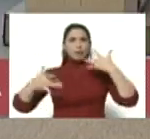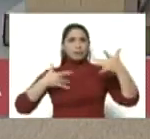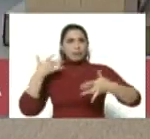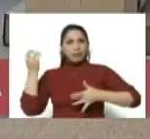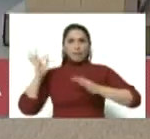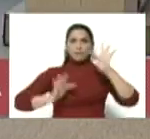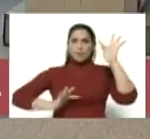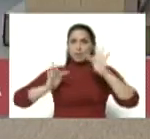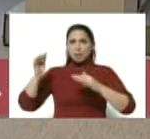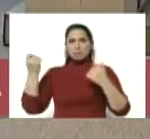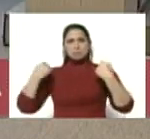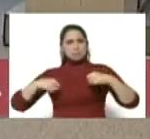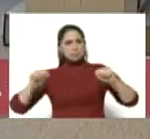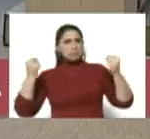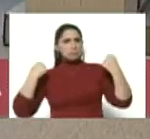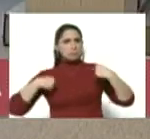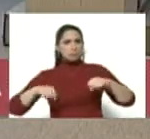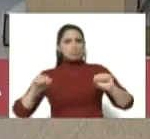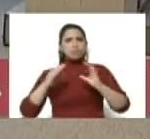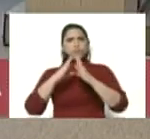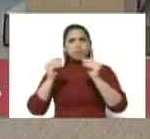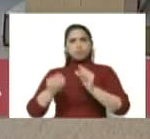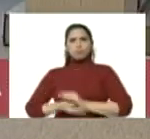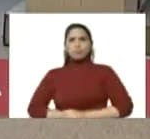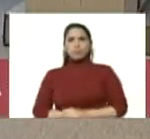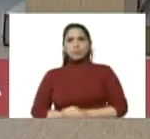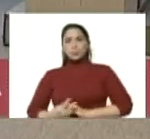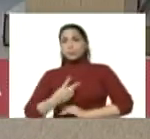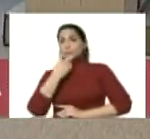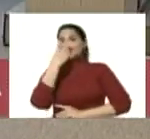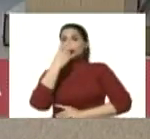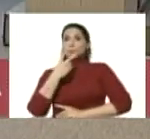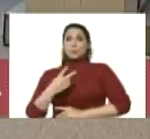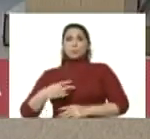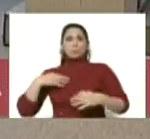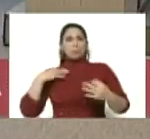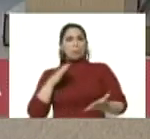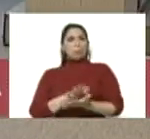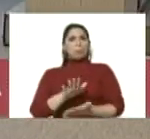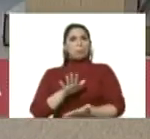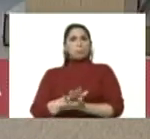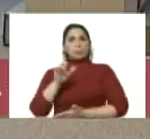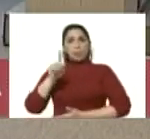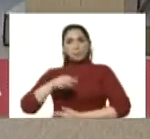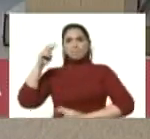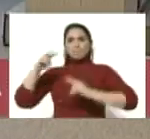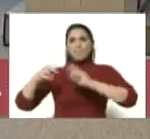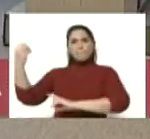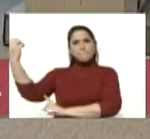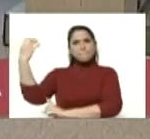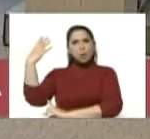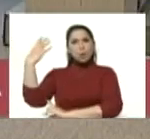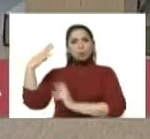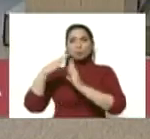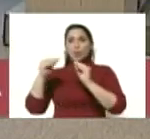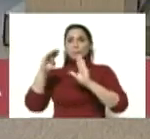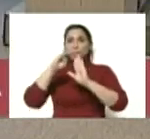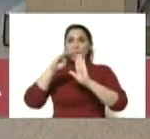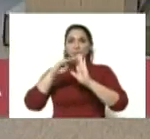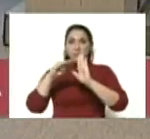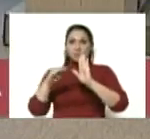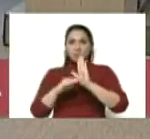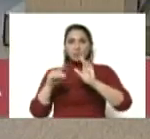estirar los brazos, estirar las piernas, respirar al aire libre, exponerse al sol, todas medidas